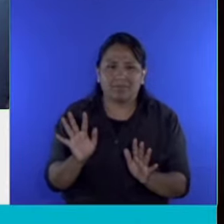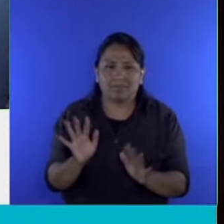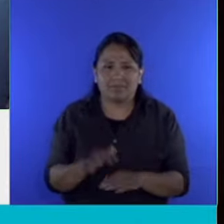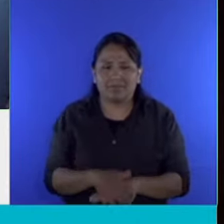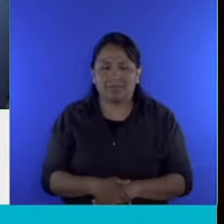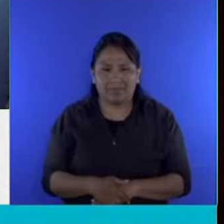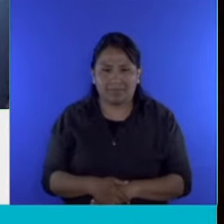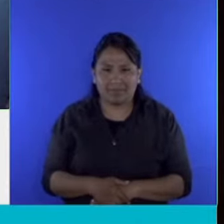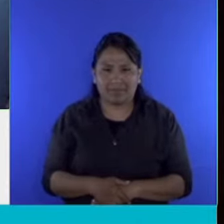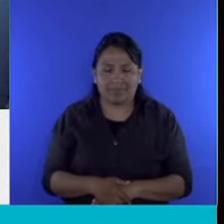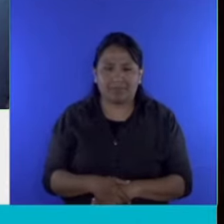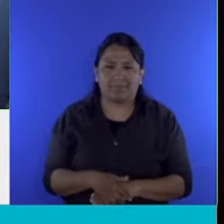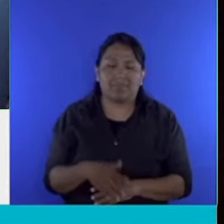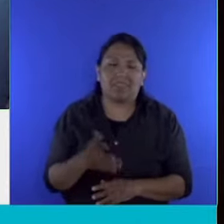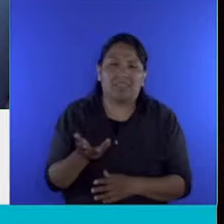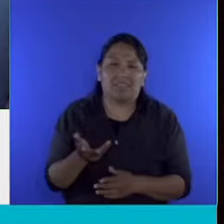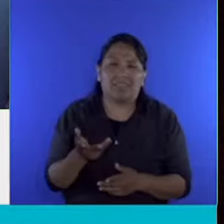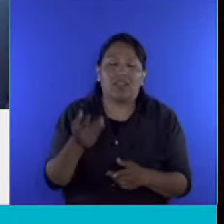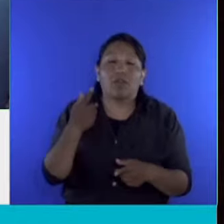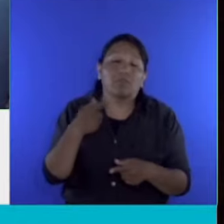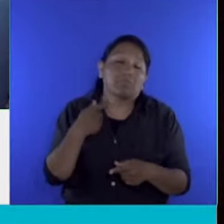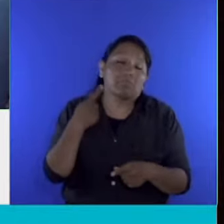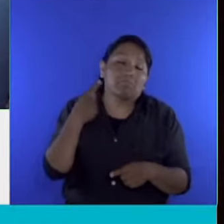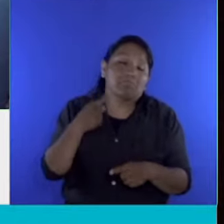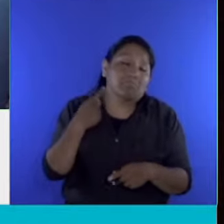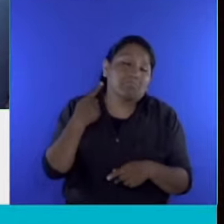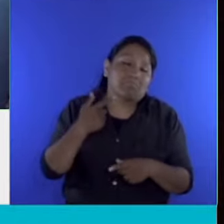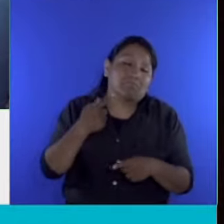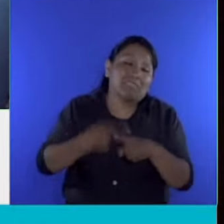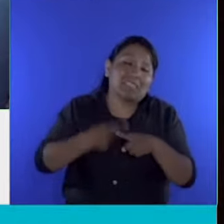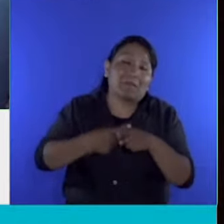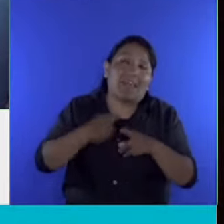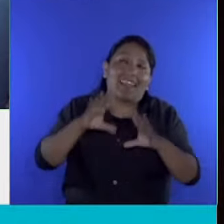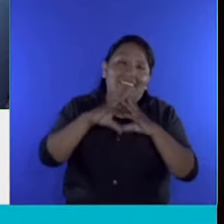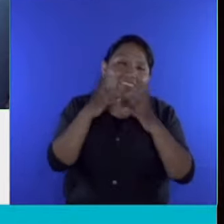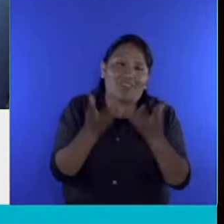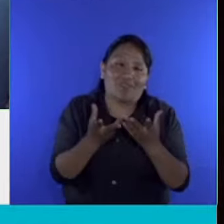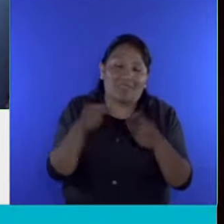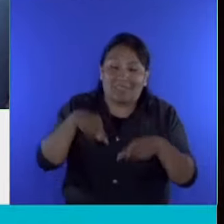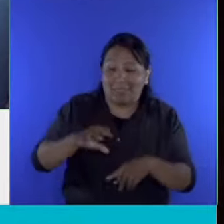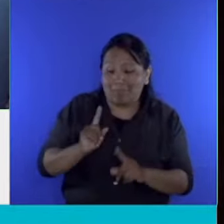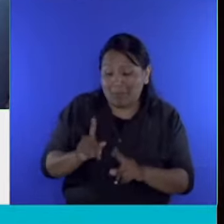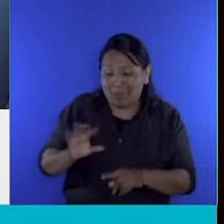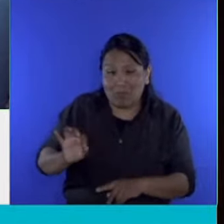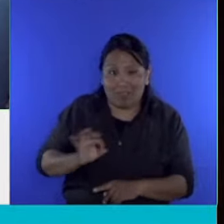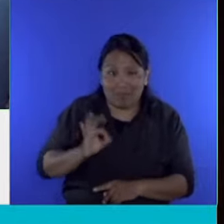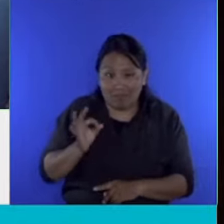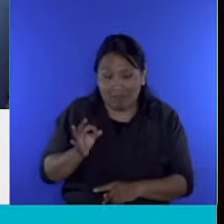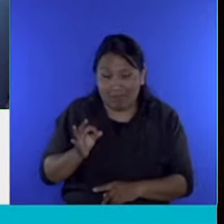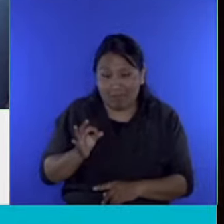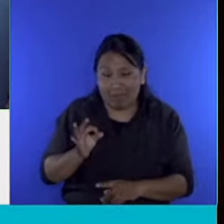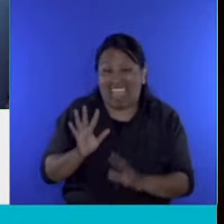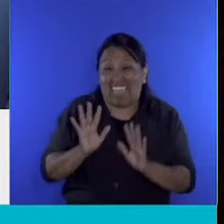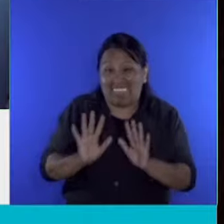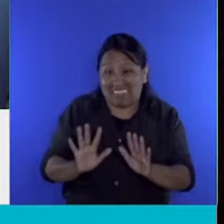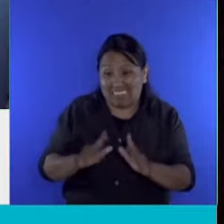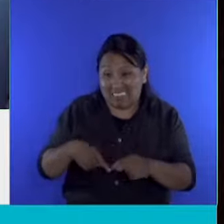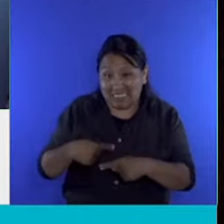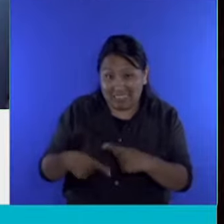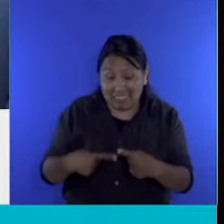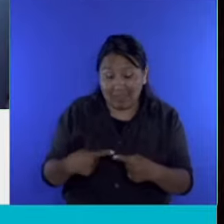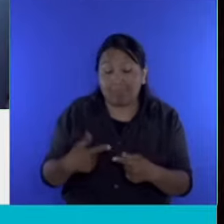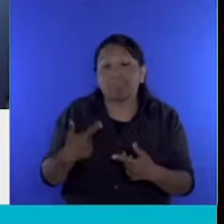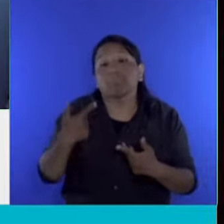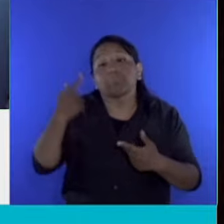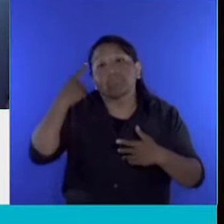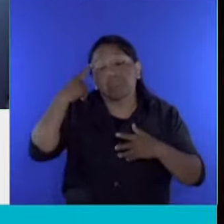ejemplo en los principales festivales internacionales este mismo año si seguimos así quiero decir que